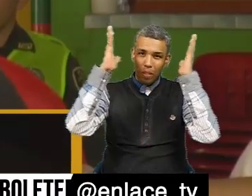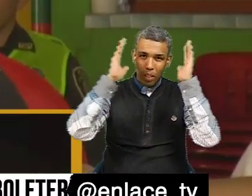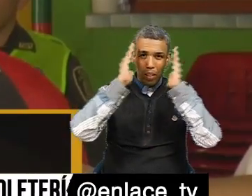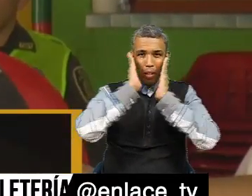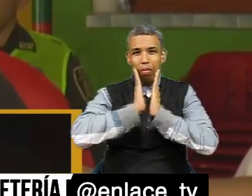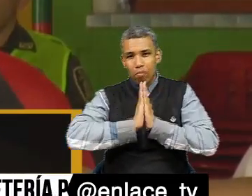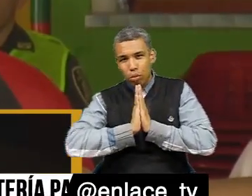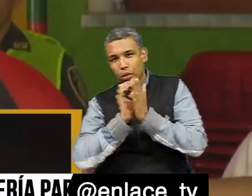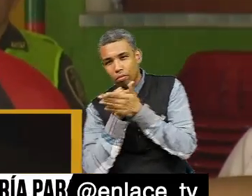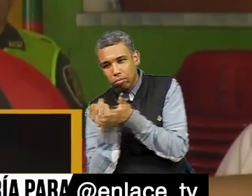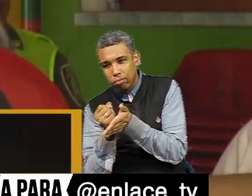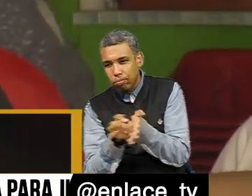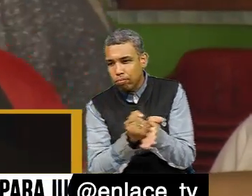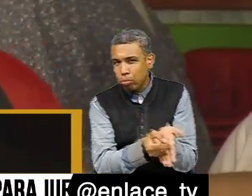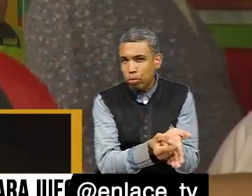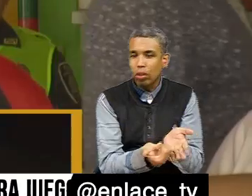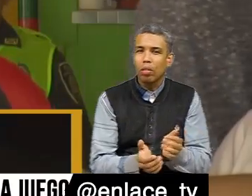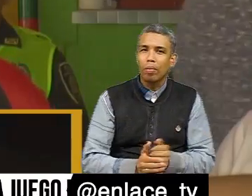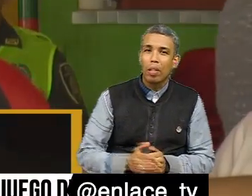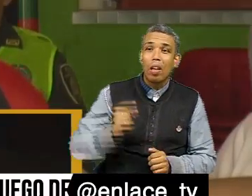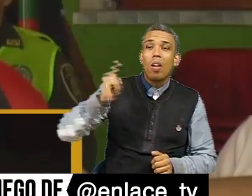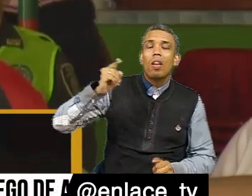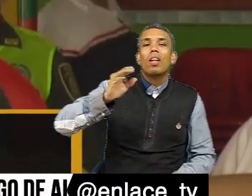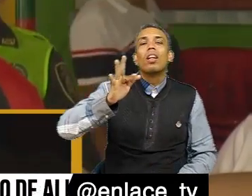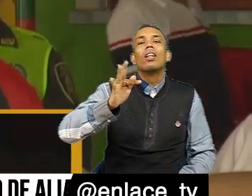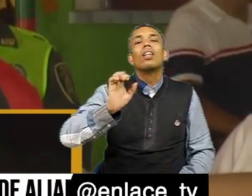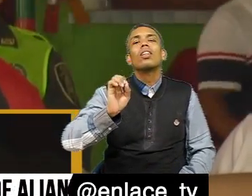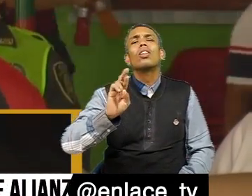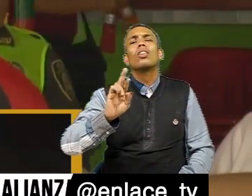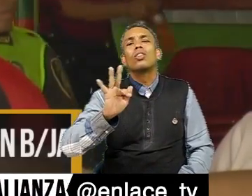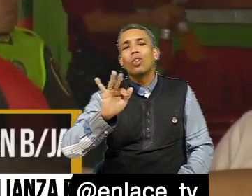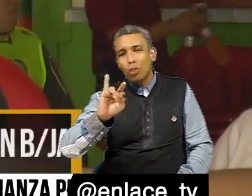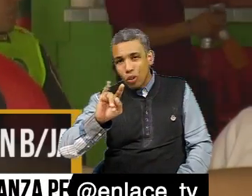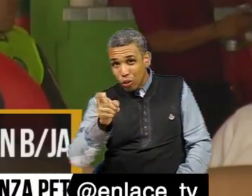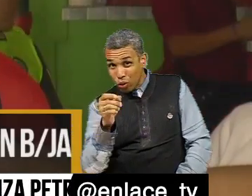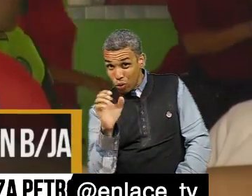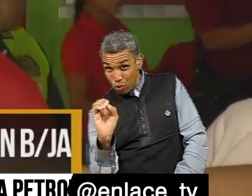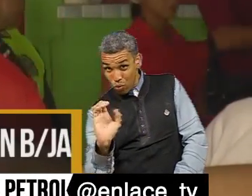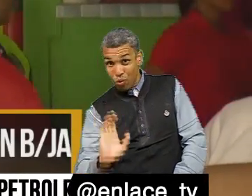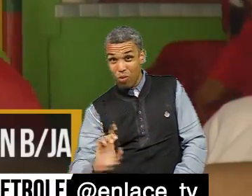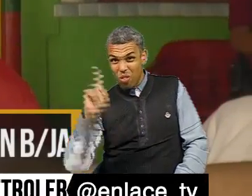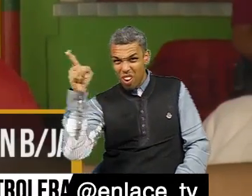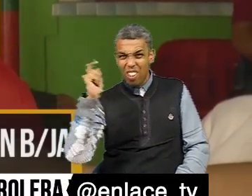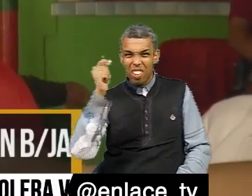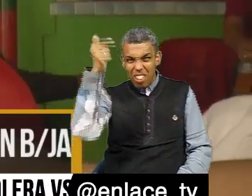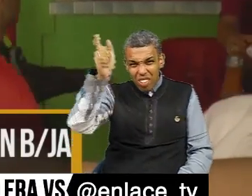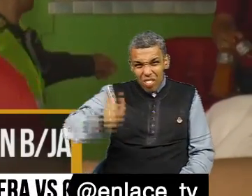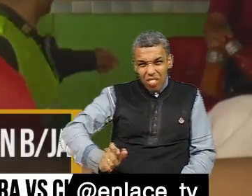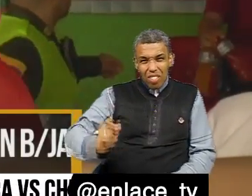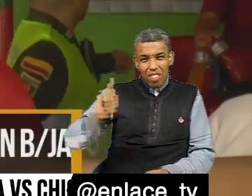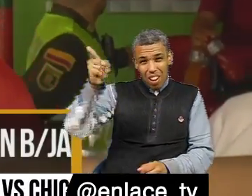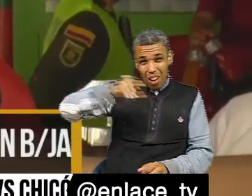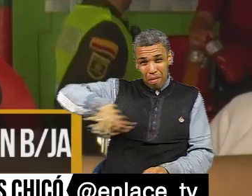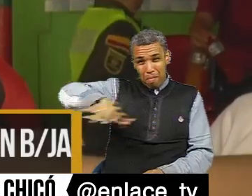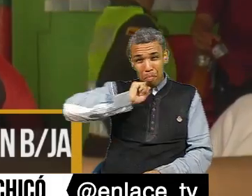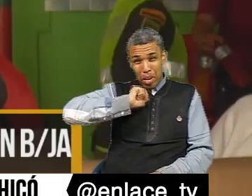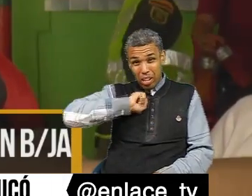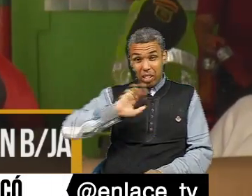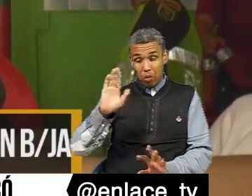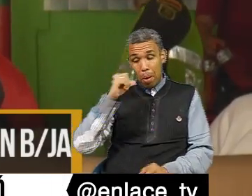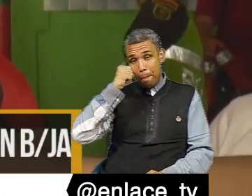Sancocho, que tiene el popular Tortugo allá en la rampa, que es mañana estaremos allá también haciendo ese